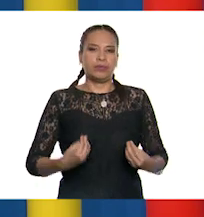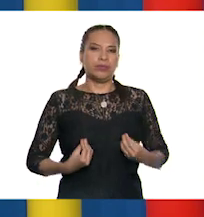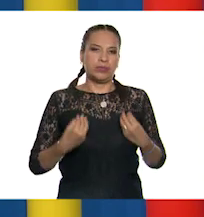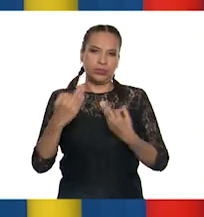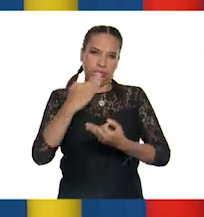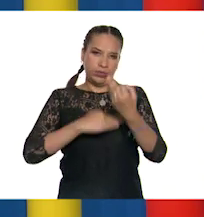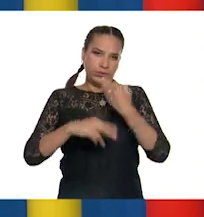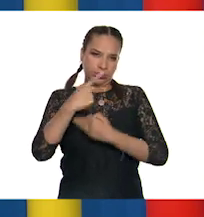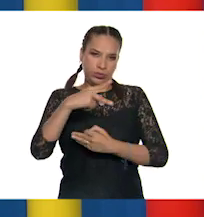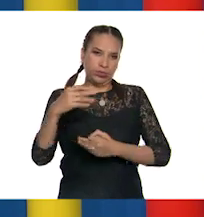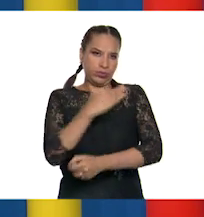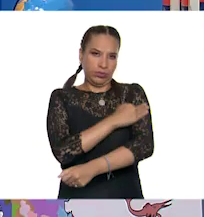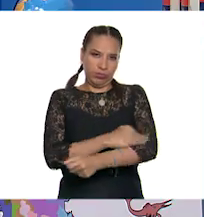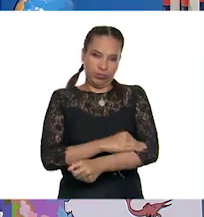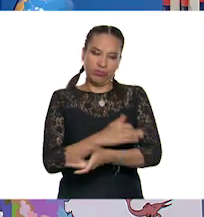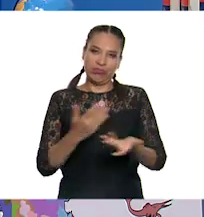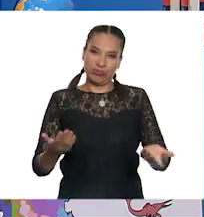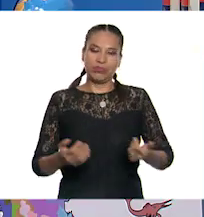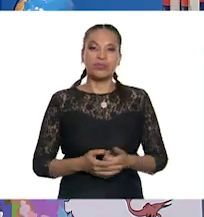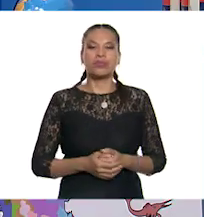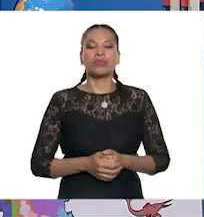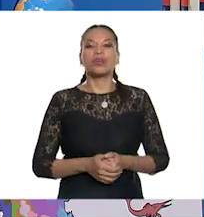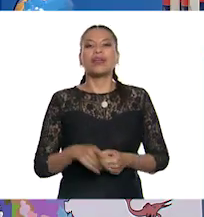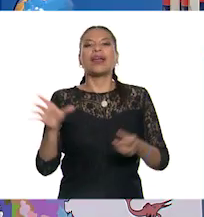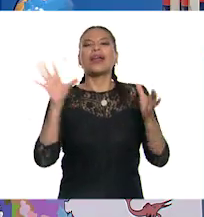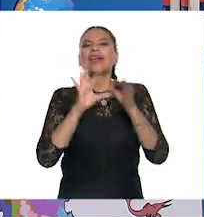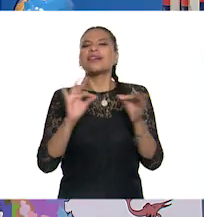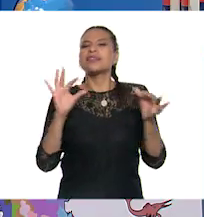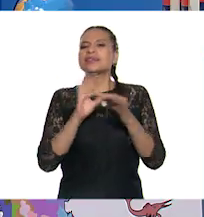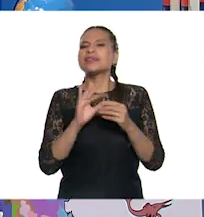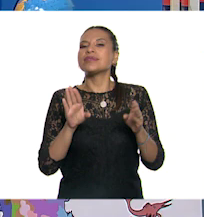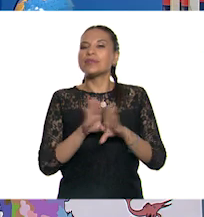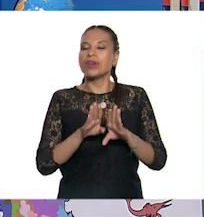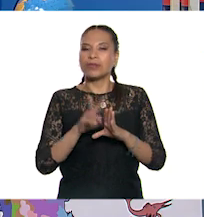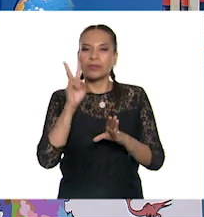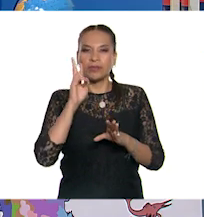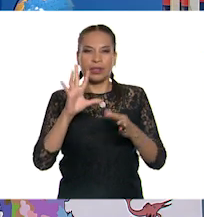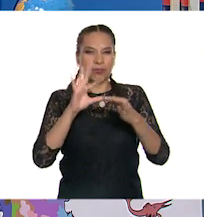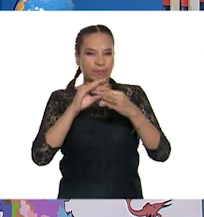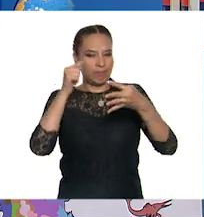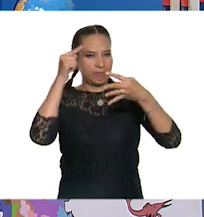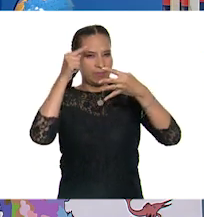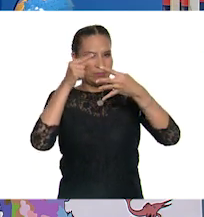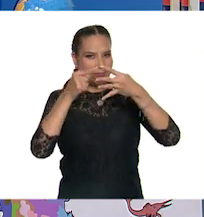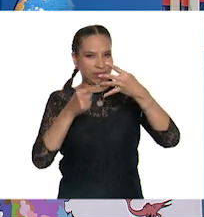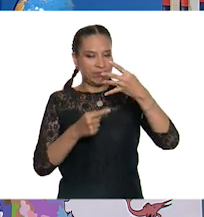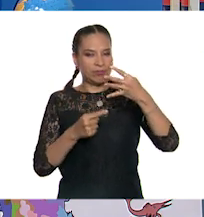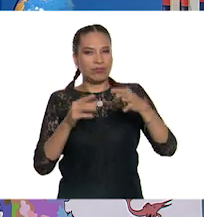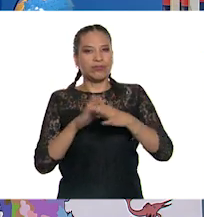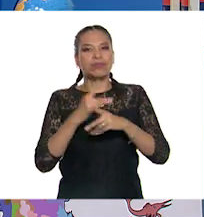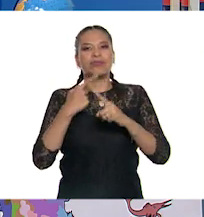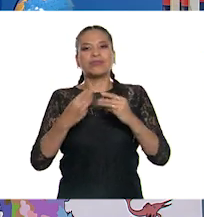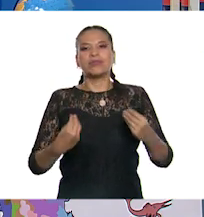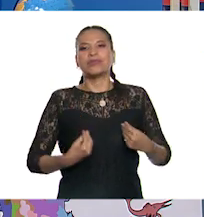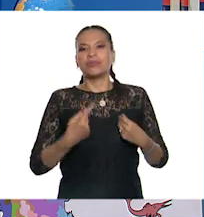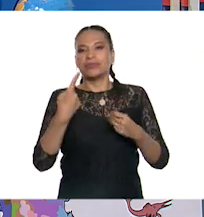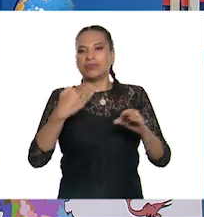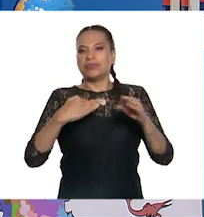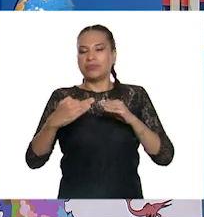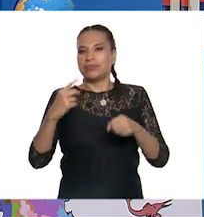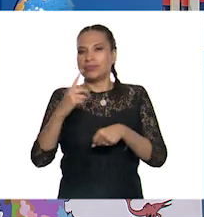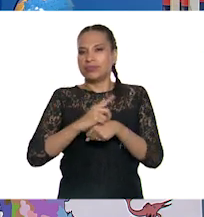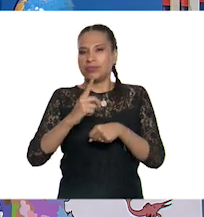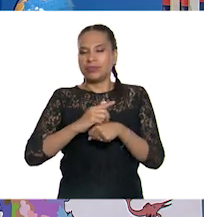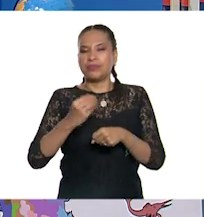con toda su familia. Así es. El narrador describe con mucha precisión aspectos como las condiciones laborales